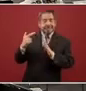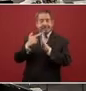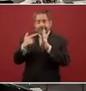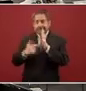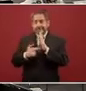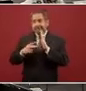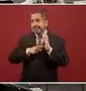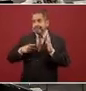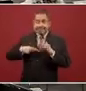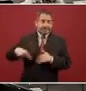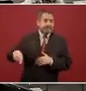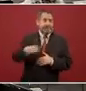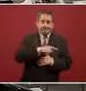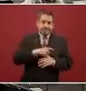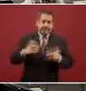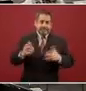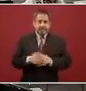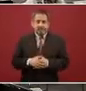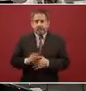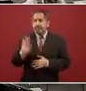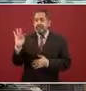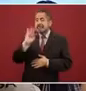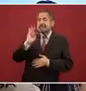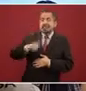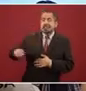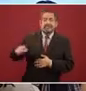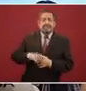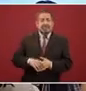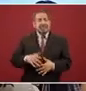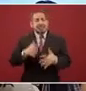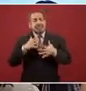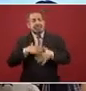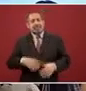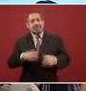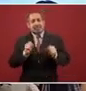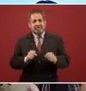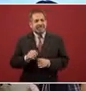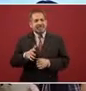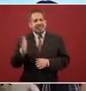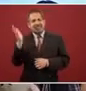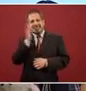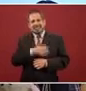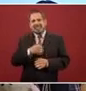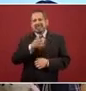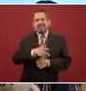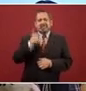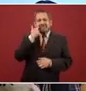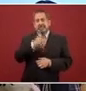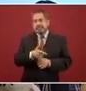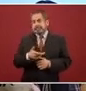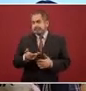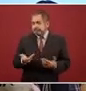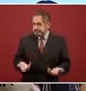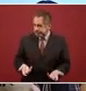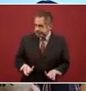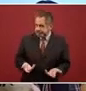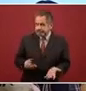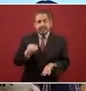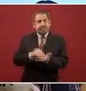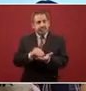las personas no las entienden o porque no hay una actitud favorable a las mismas y la gente